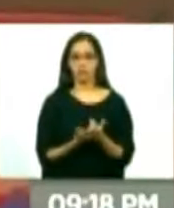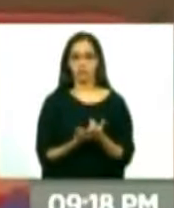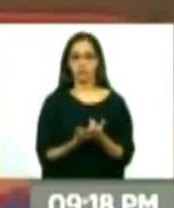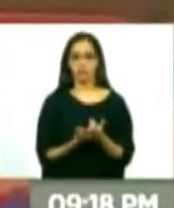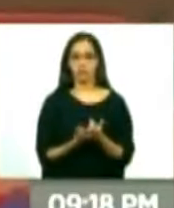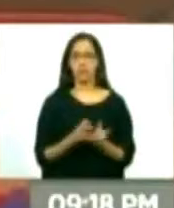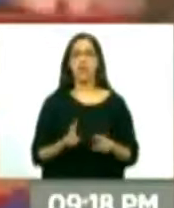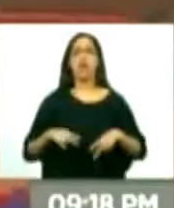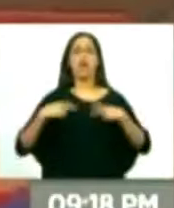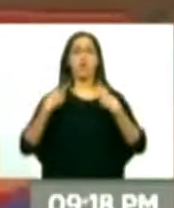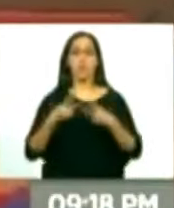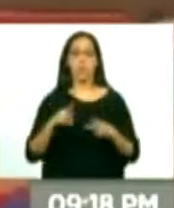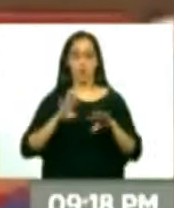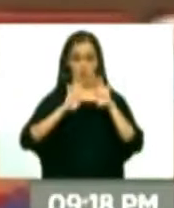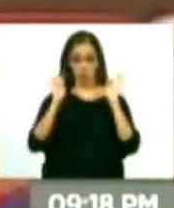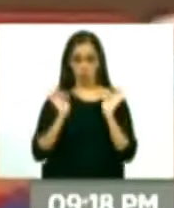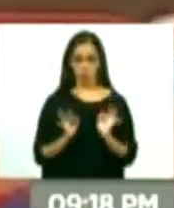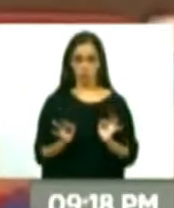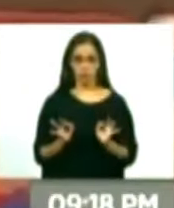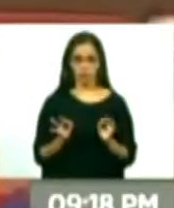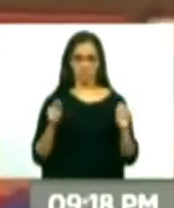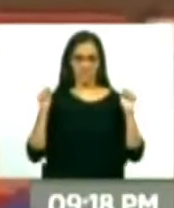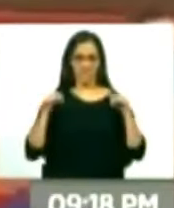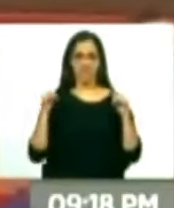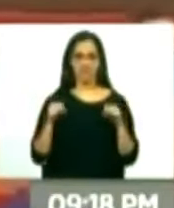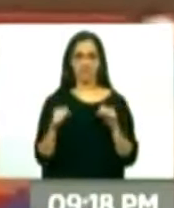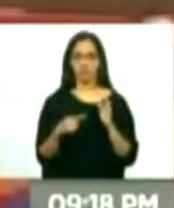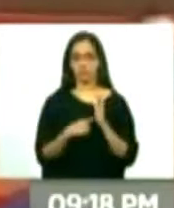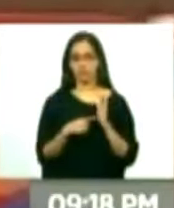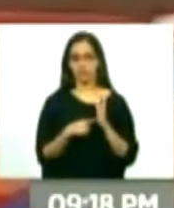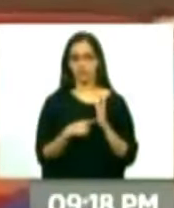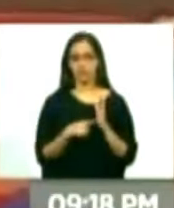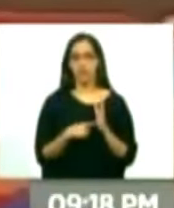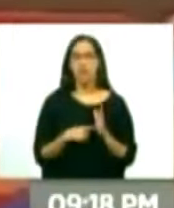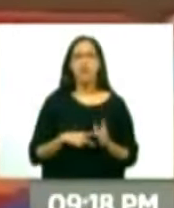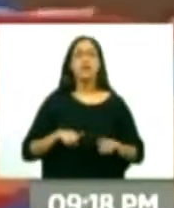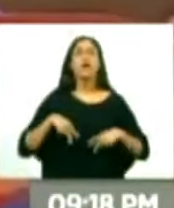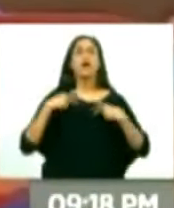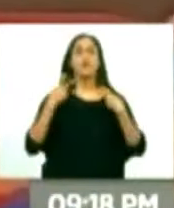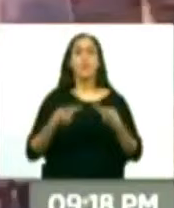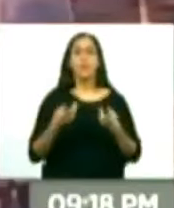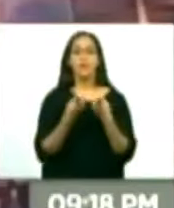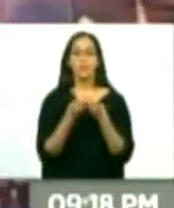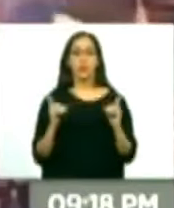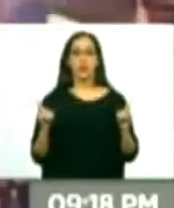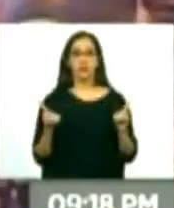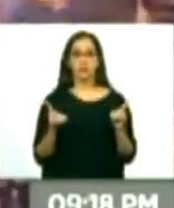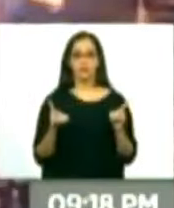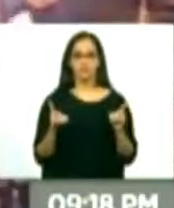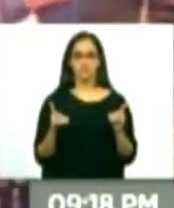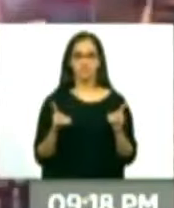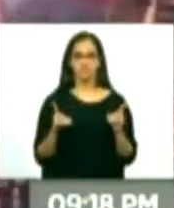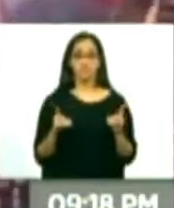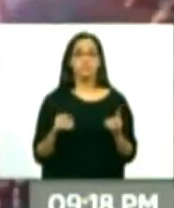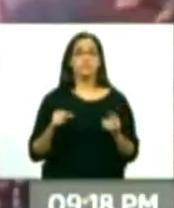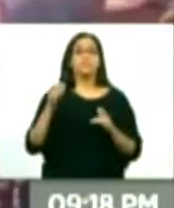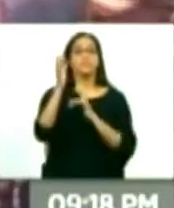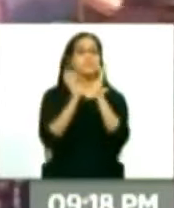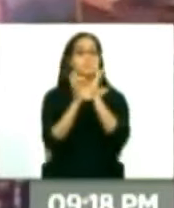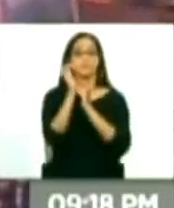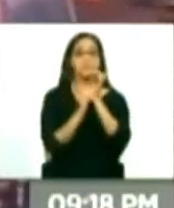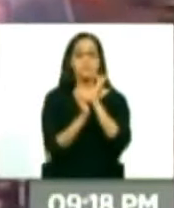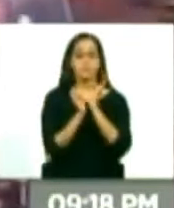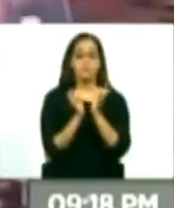el nuevo modelo que aquí está señalado, la nueva democracia. Cristo vino a